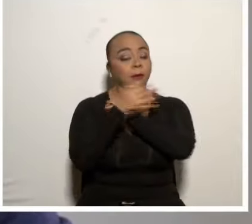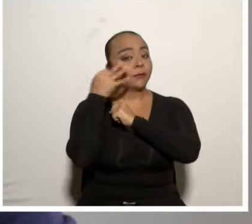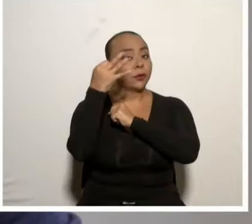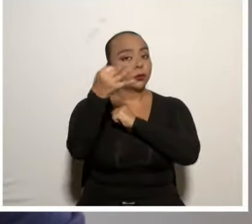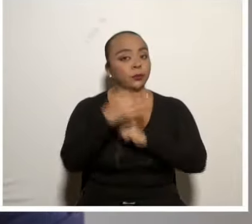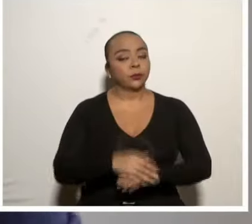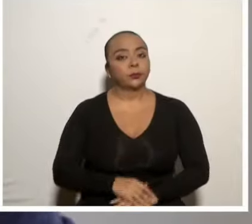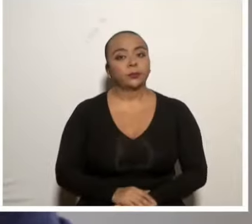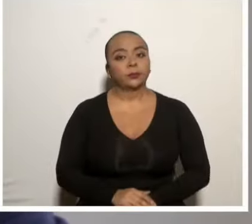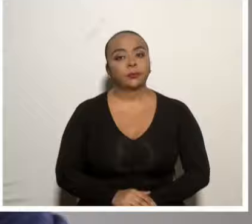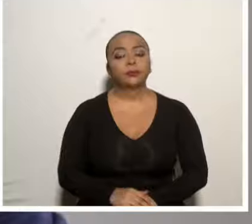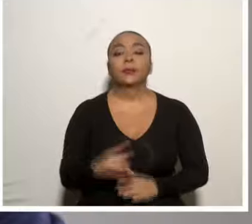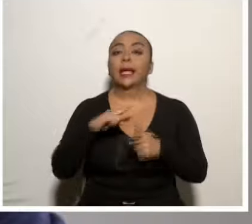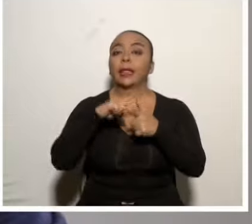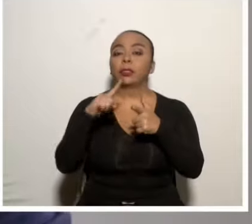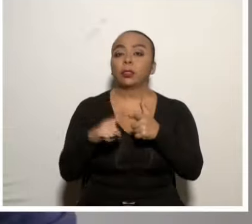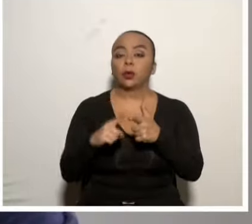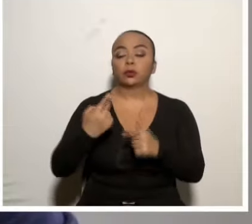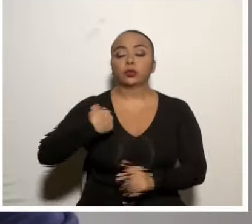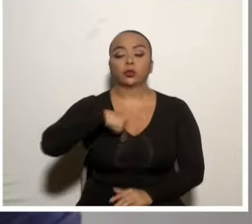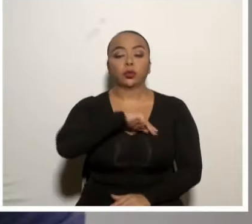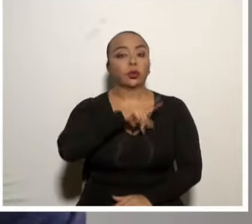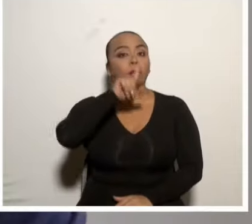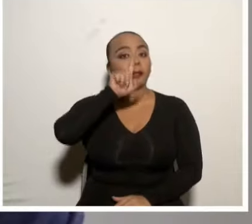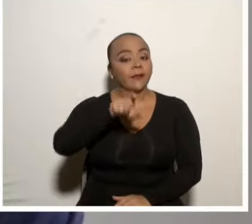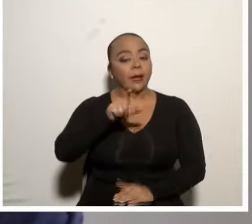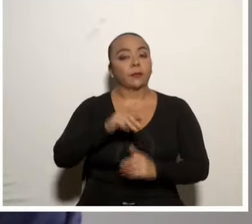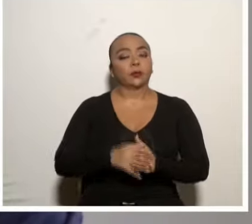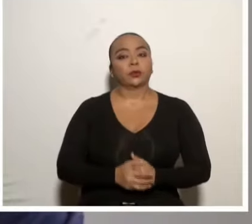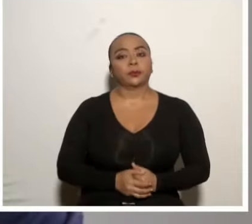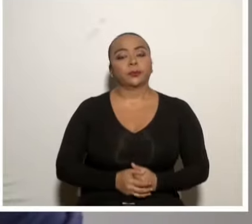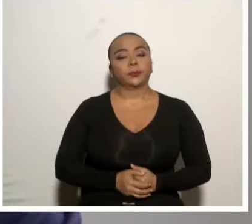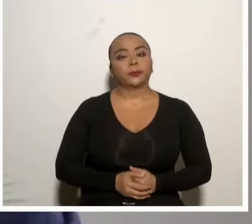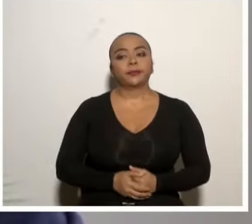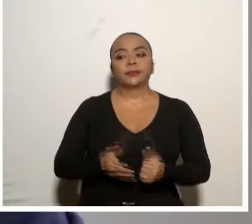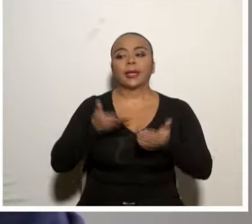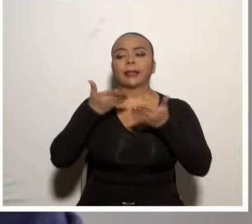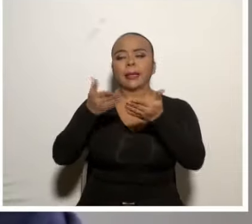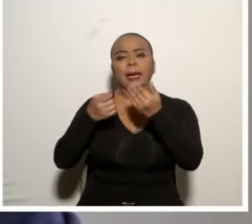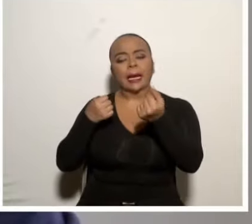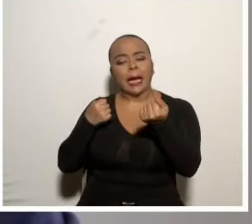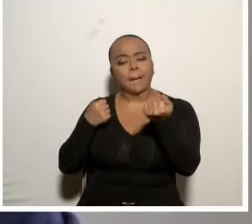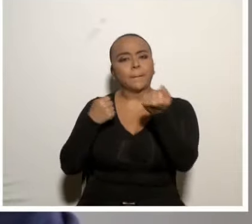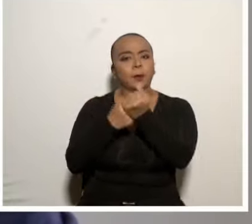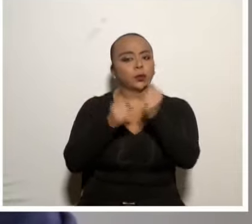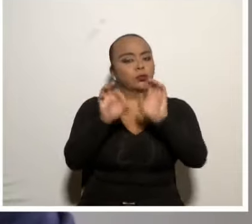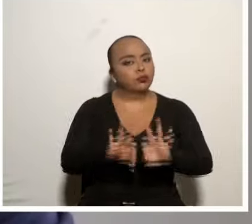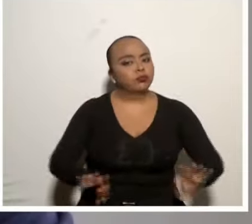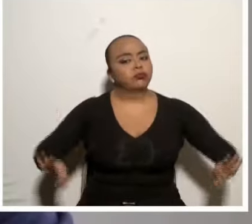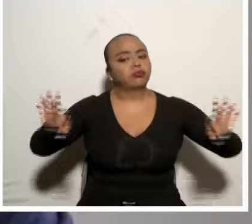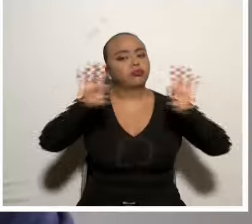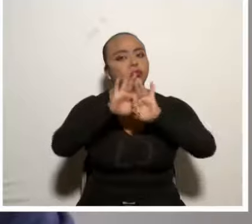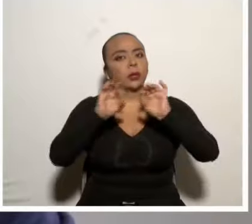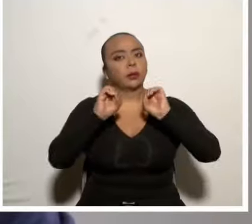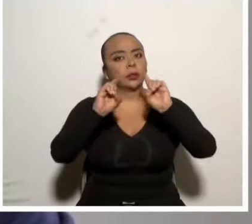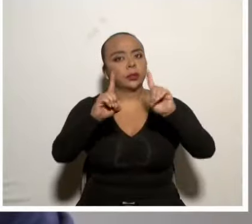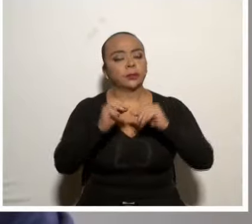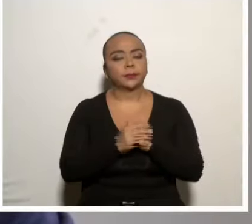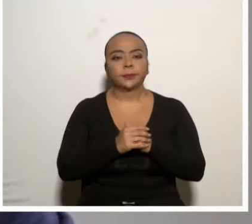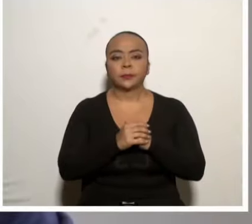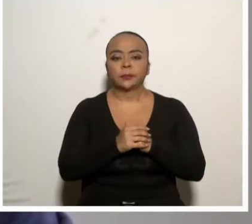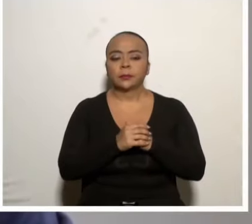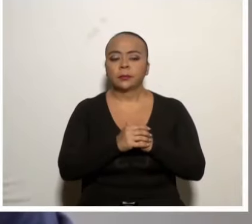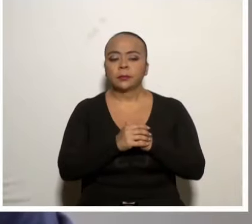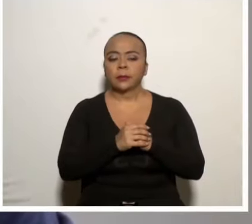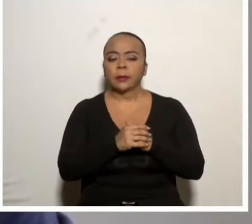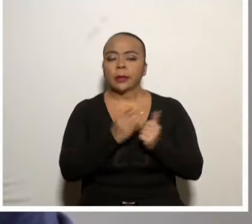futuro. Entonces debemos darle un apoyo significativo a la educación, valorando